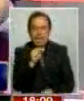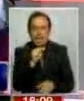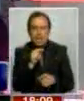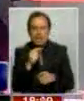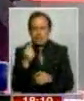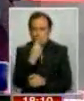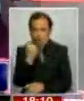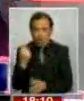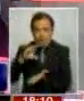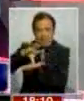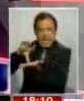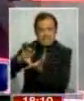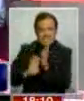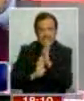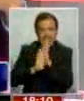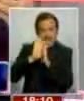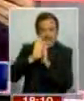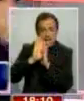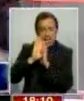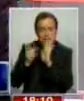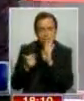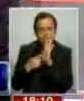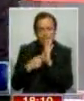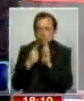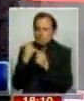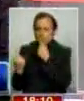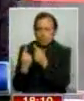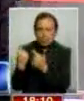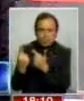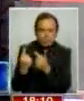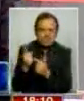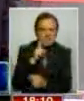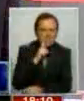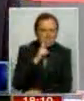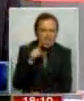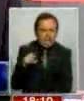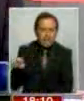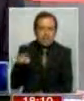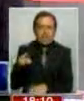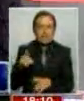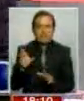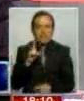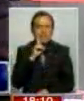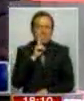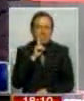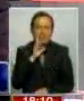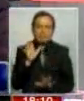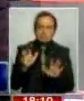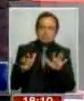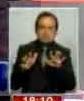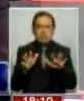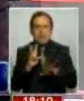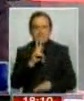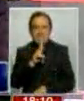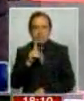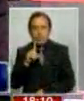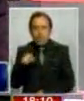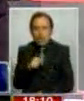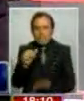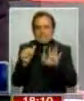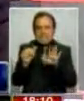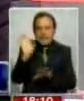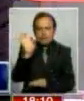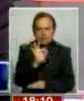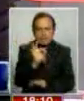desarrollados, ¿qué carga tributaria en promedio tenían? Bueno, pues bien, ellos básicamente tenían, digamos, un 21,6%